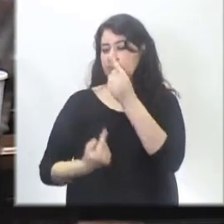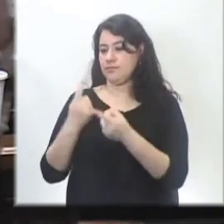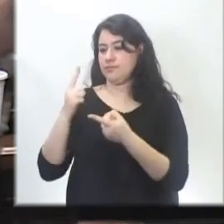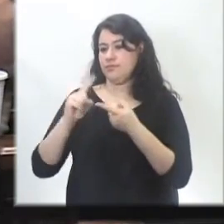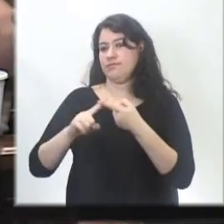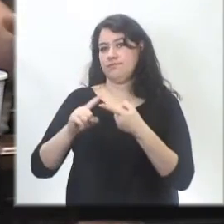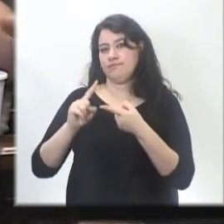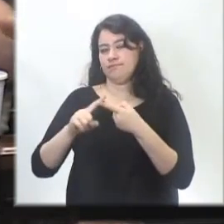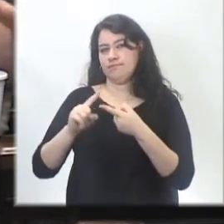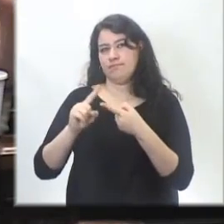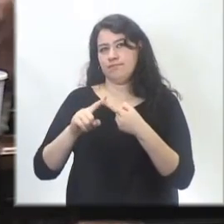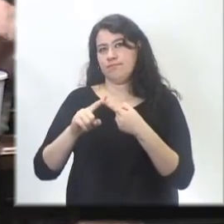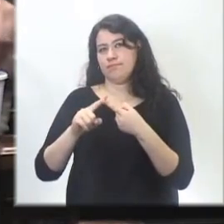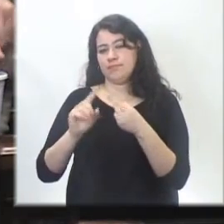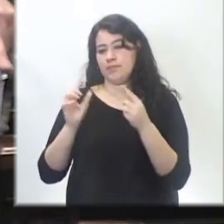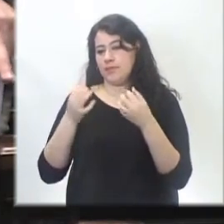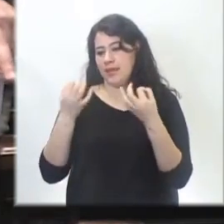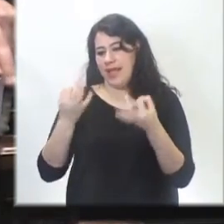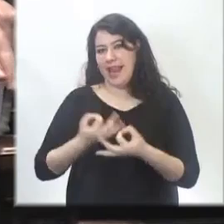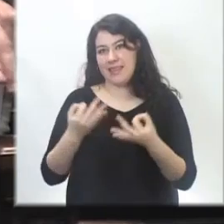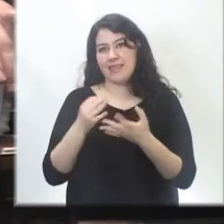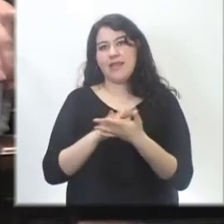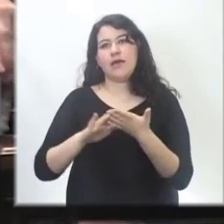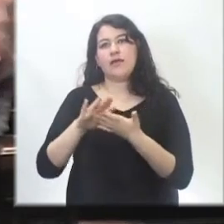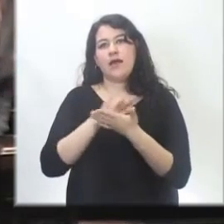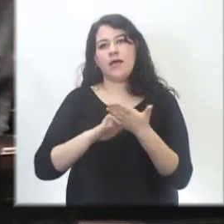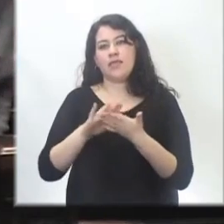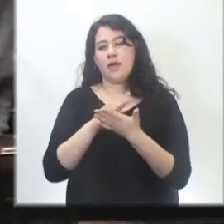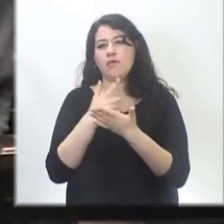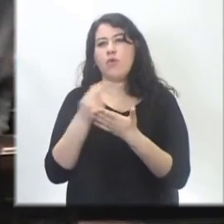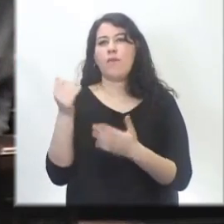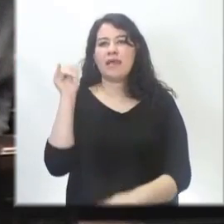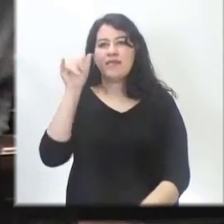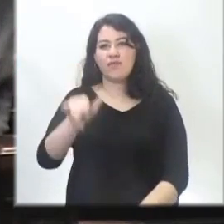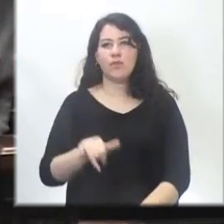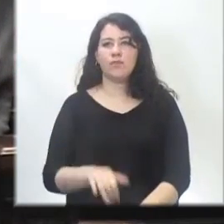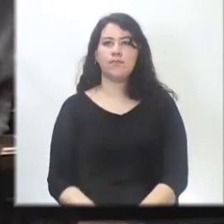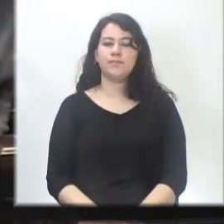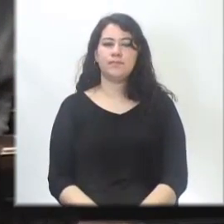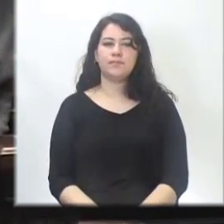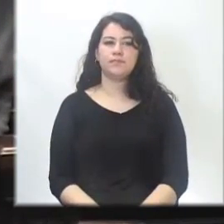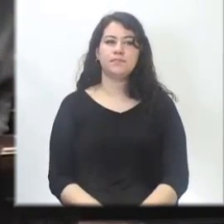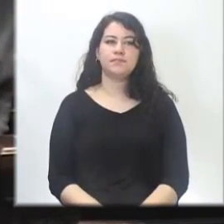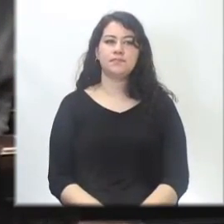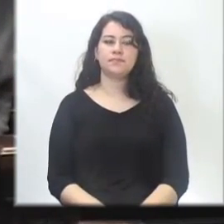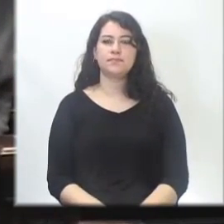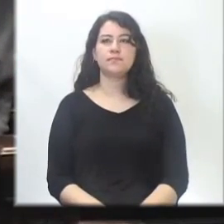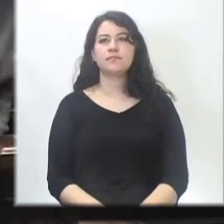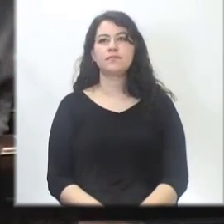se hacen sin garantía, entre compra de aviones, enajenación de aviones.